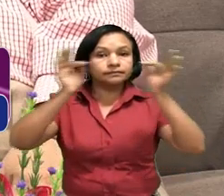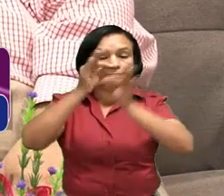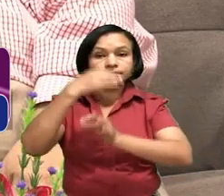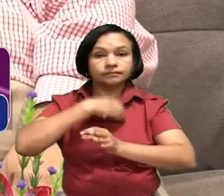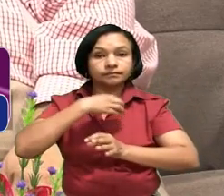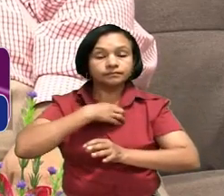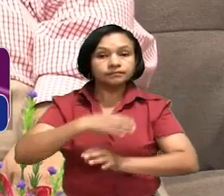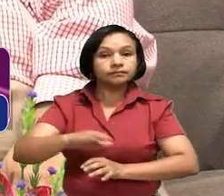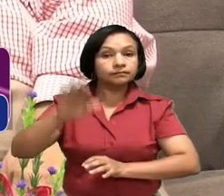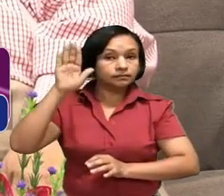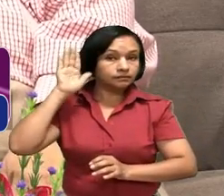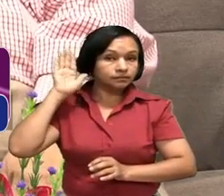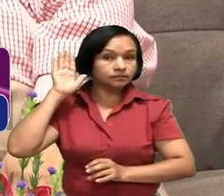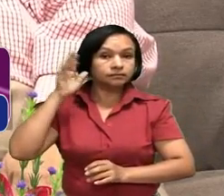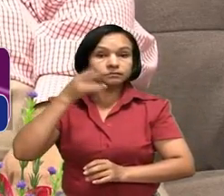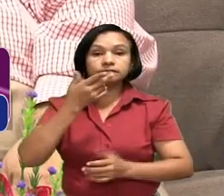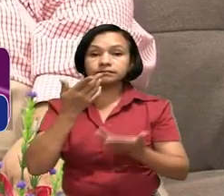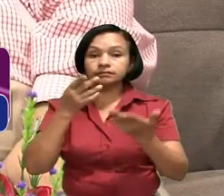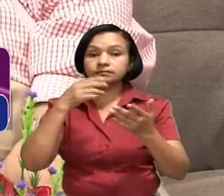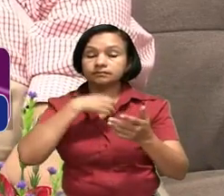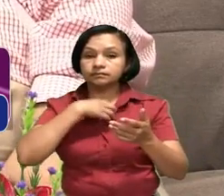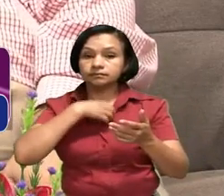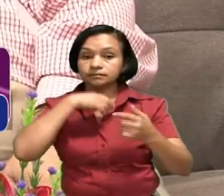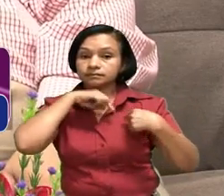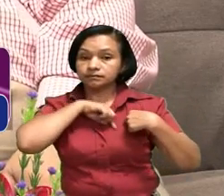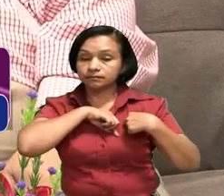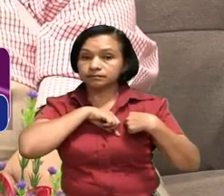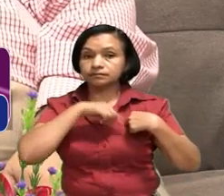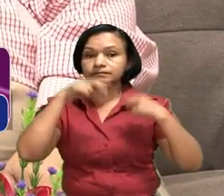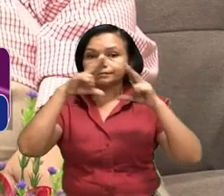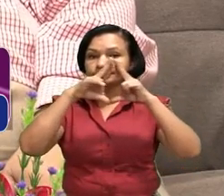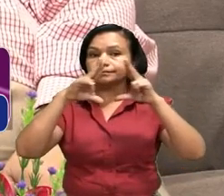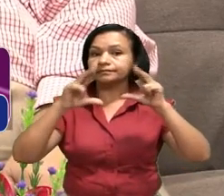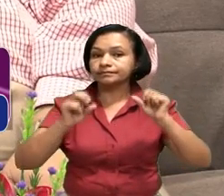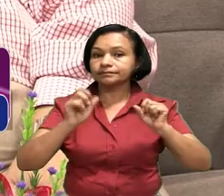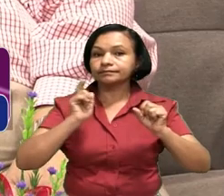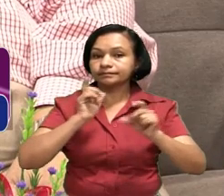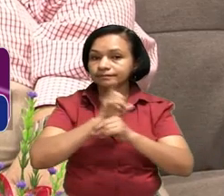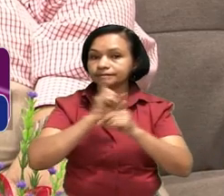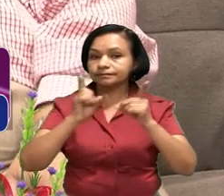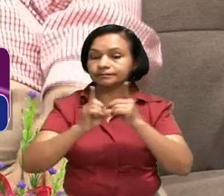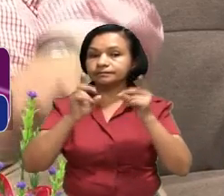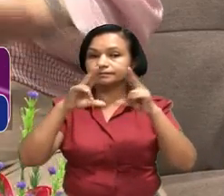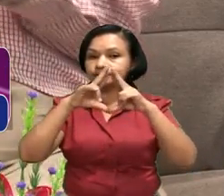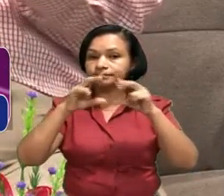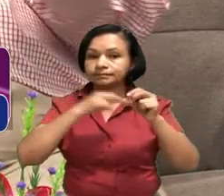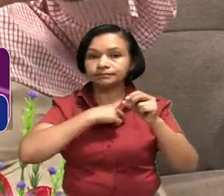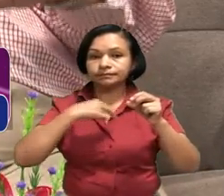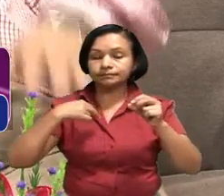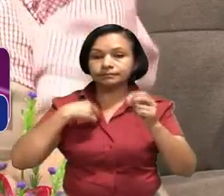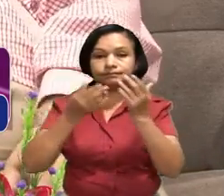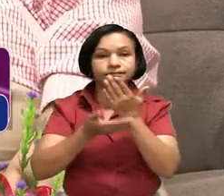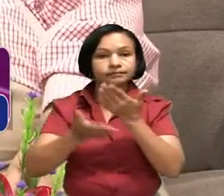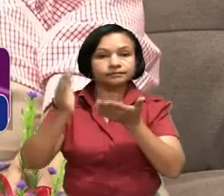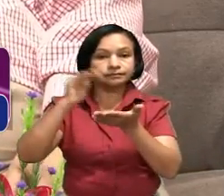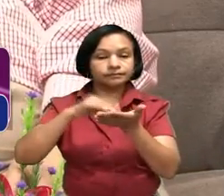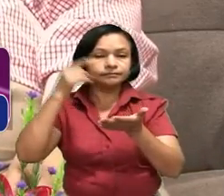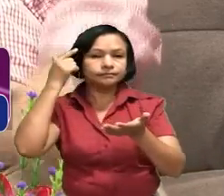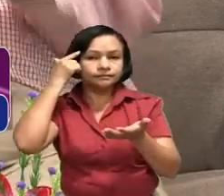moral sobre todo en la actual coyuntura por la cual nicaragua debe llamarse hacer un replanteamiento total